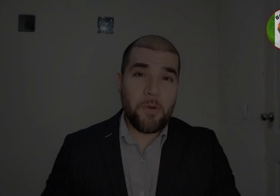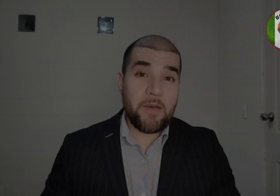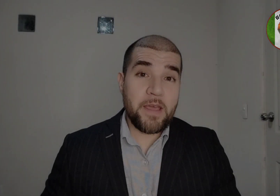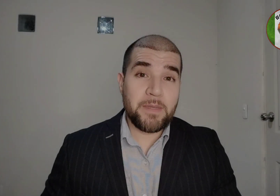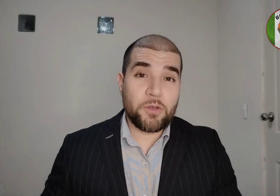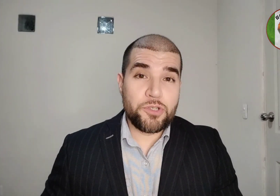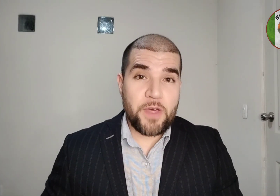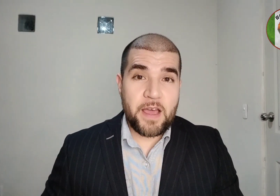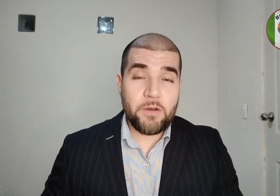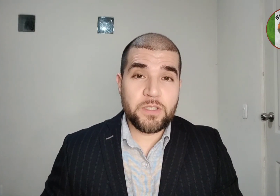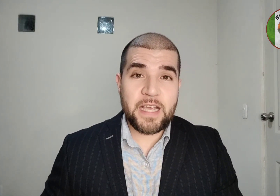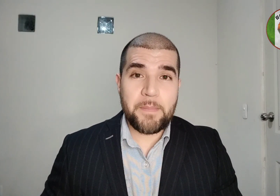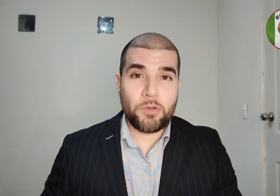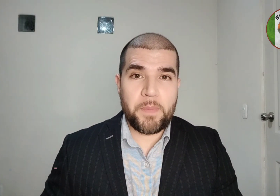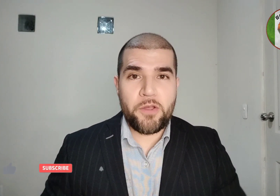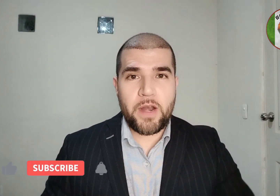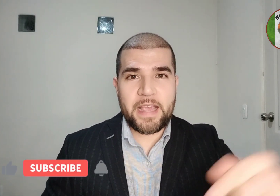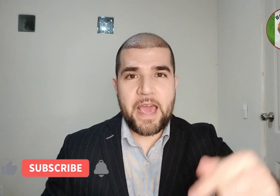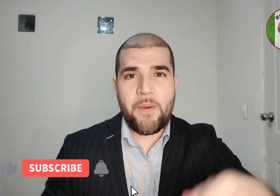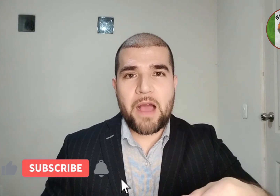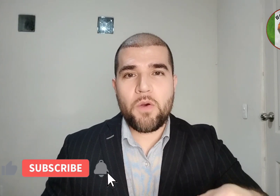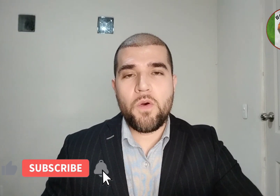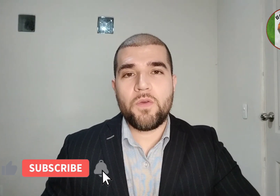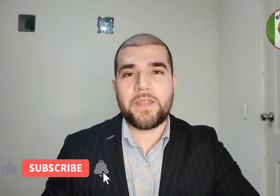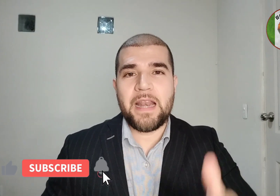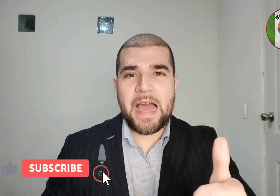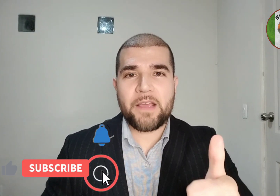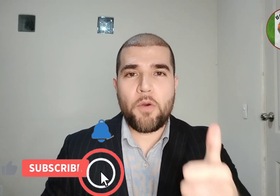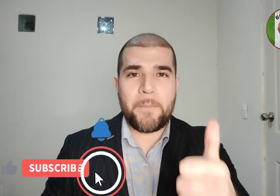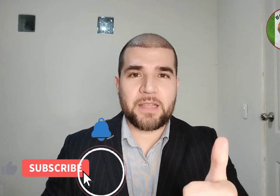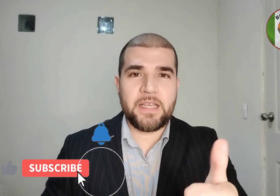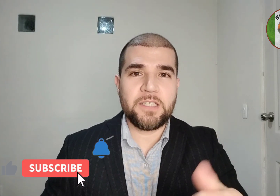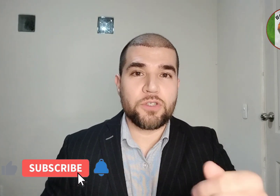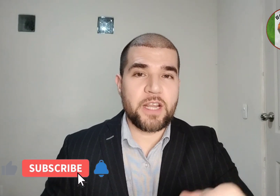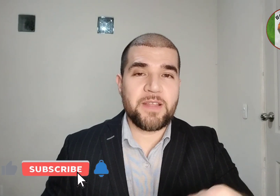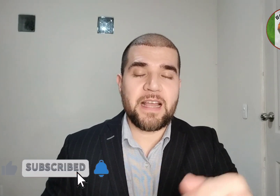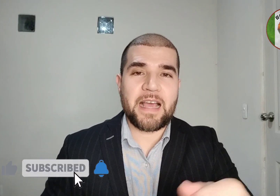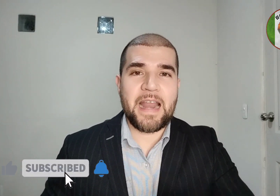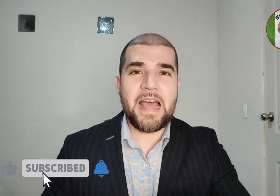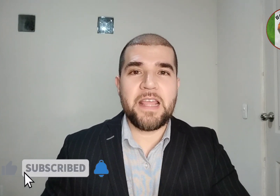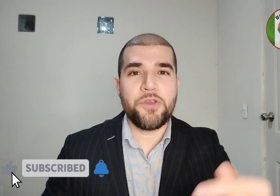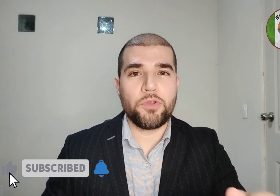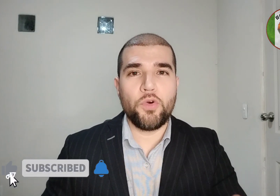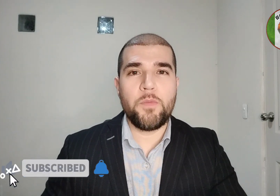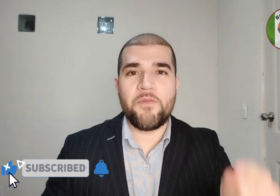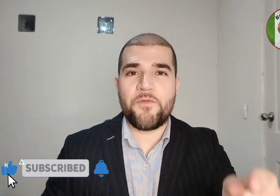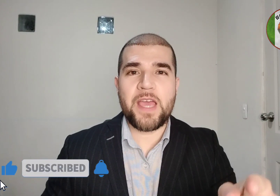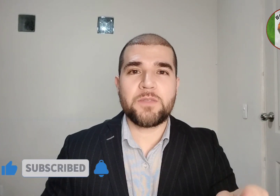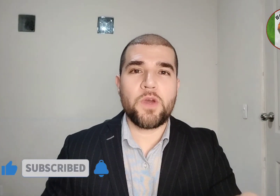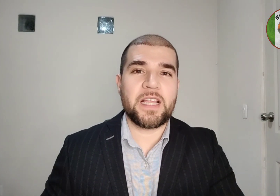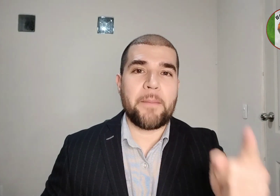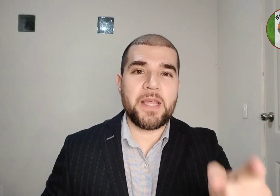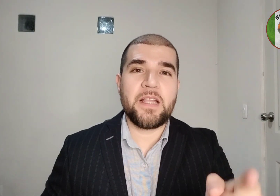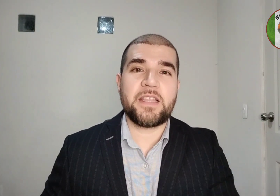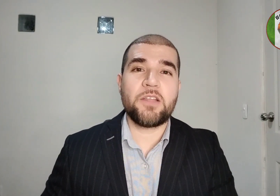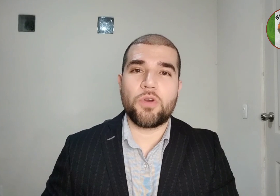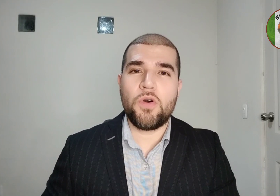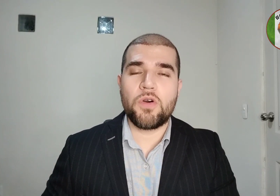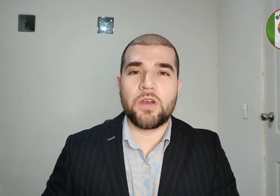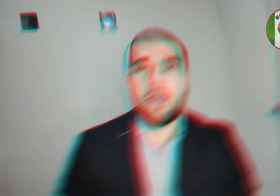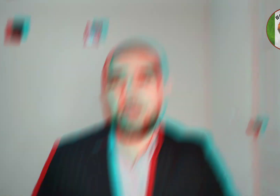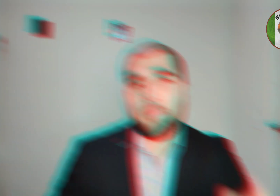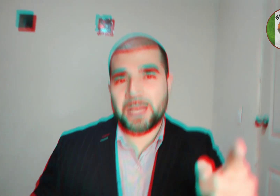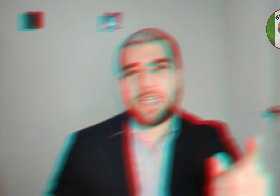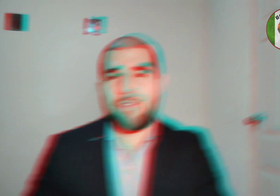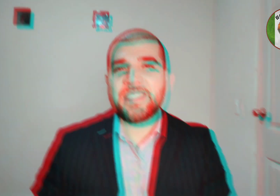¿Y cómo la ven, mis conciudadanos? Déjame tu opinión aquí abajo, denle like, compartir, suscríbete al canal en YouTube, en Facebook y también en